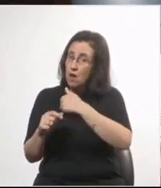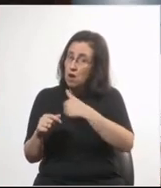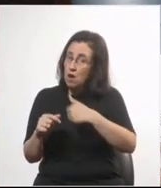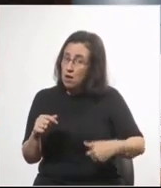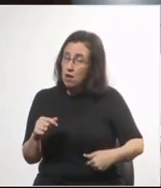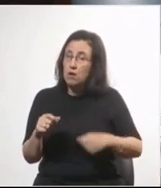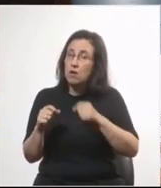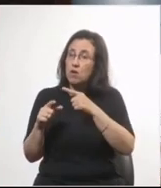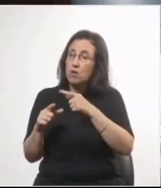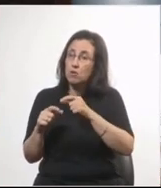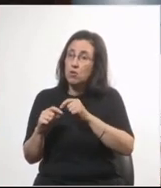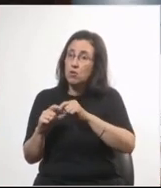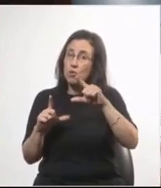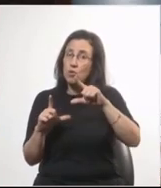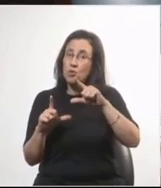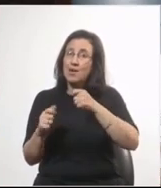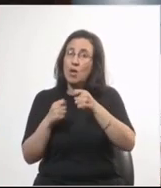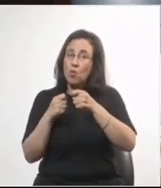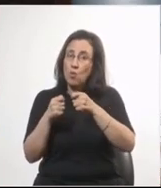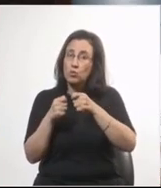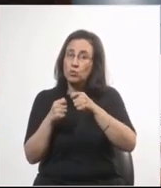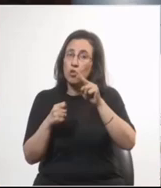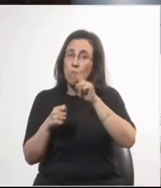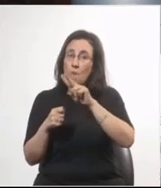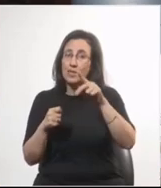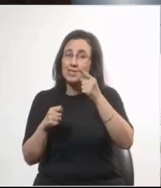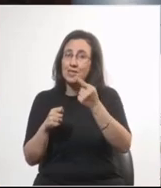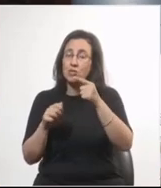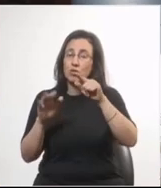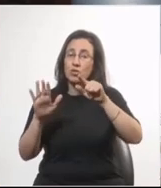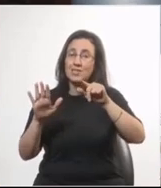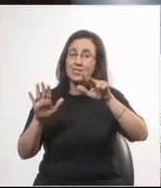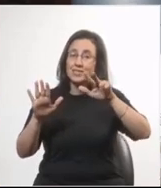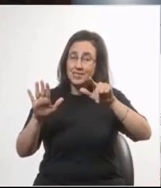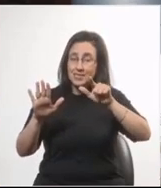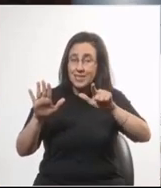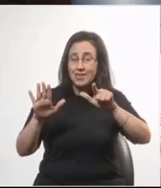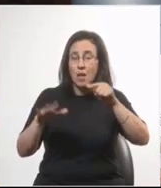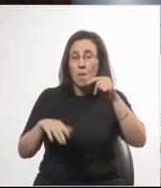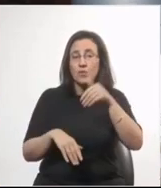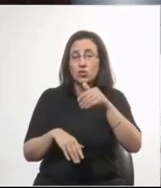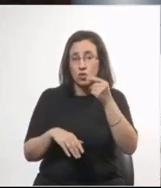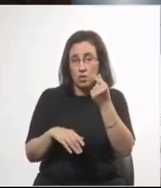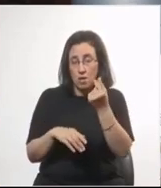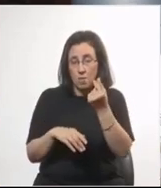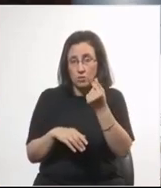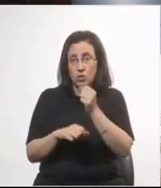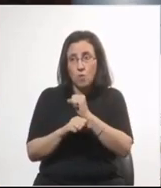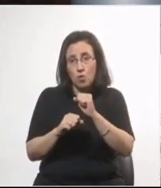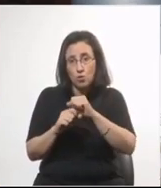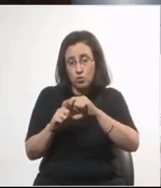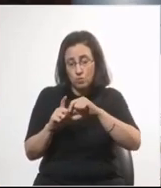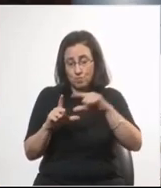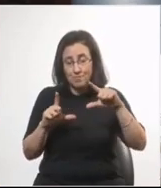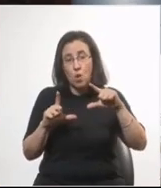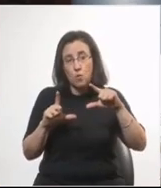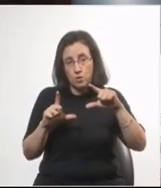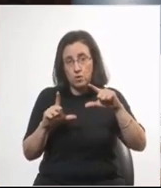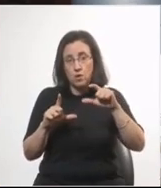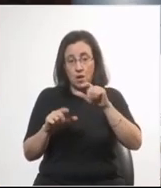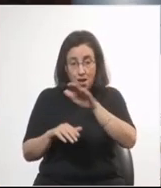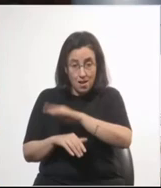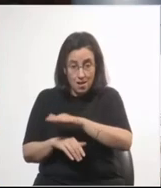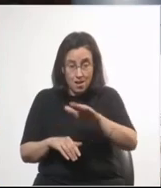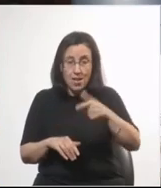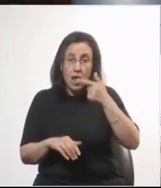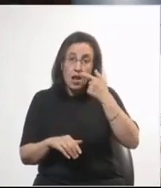de 2.117 millones de pesos, se verificó un nuevo incremento de las niñas y niños menores de 6